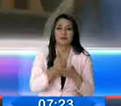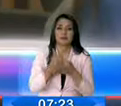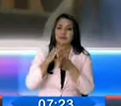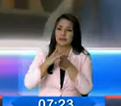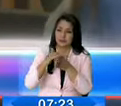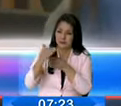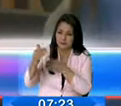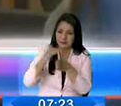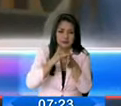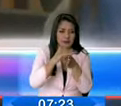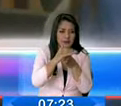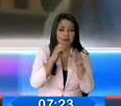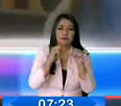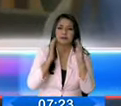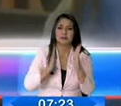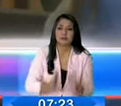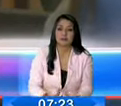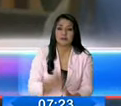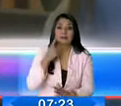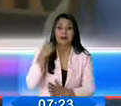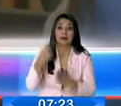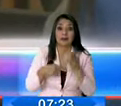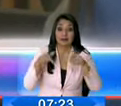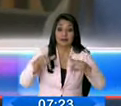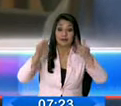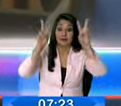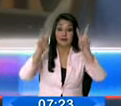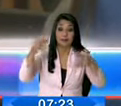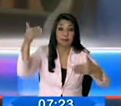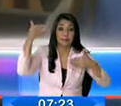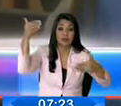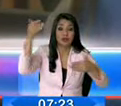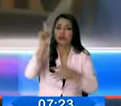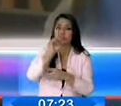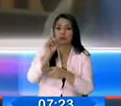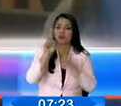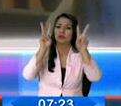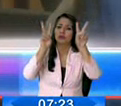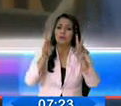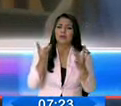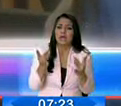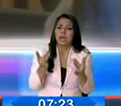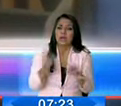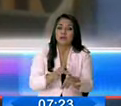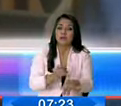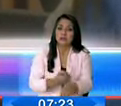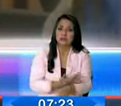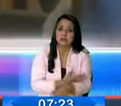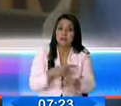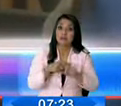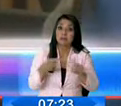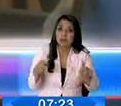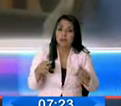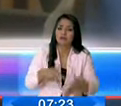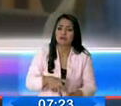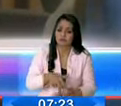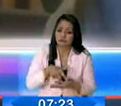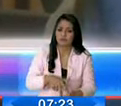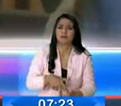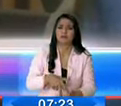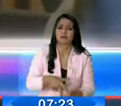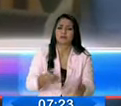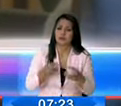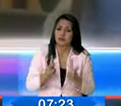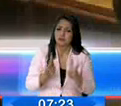colegas asambleístas, para que no politicemos un tema tan delicado, sensible, pero que sí actuemos con firmeza y con